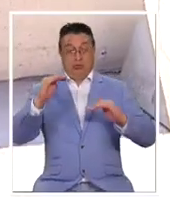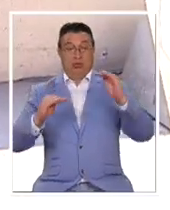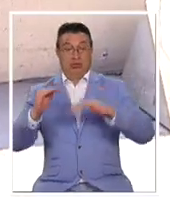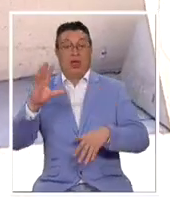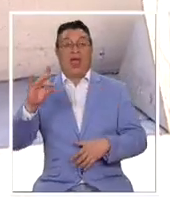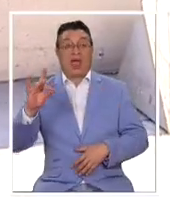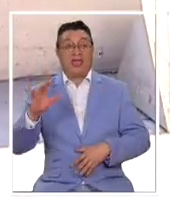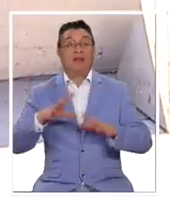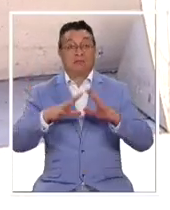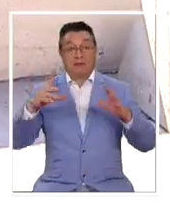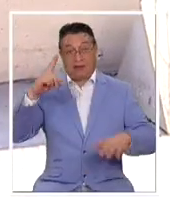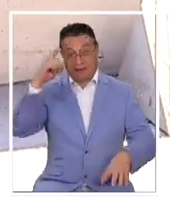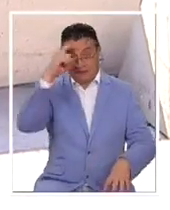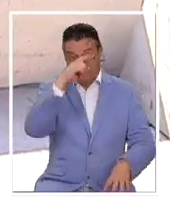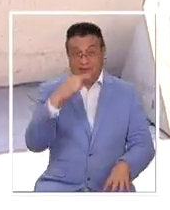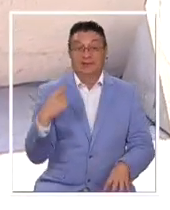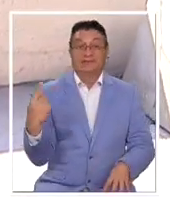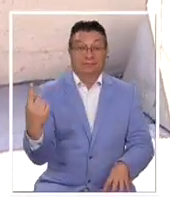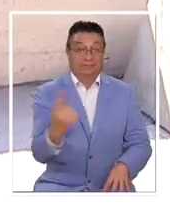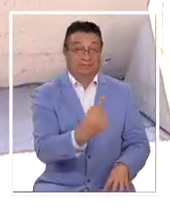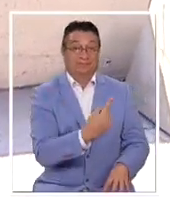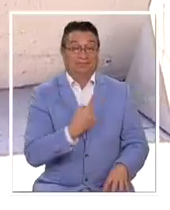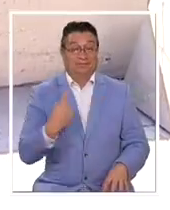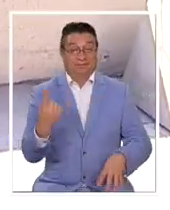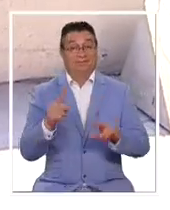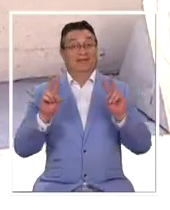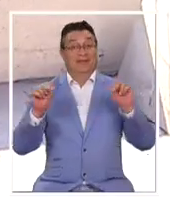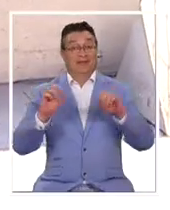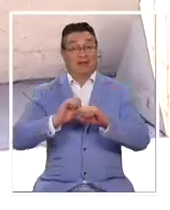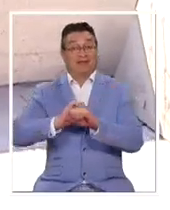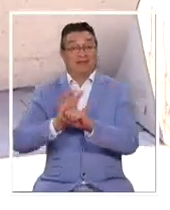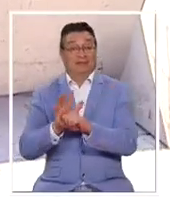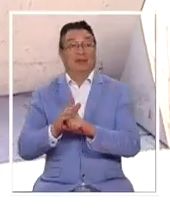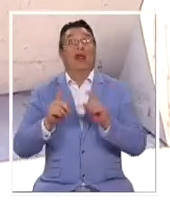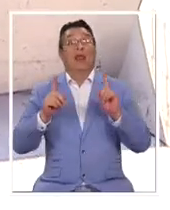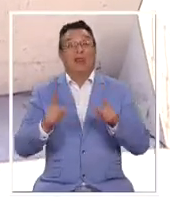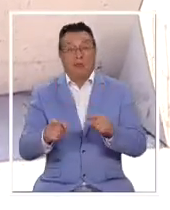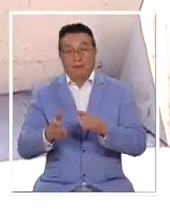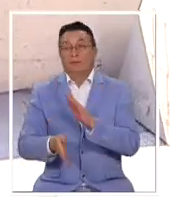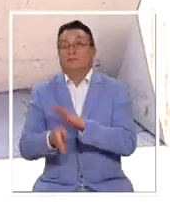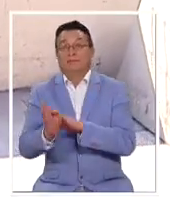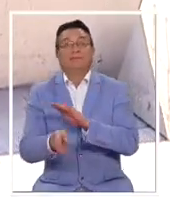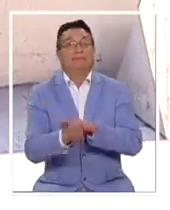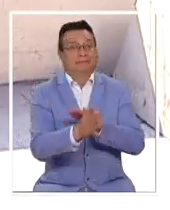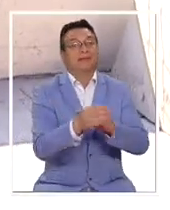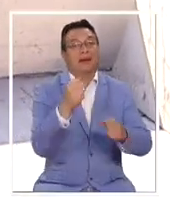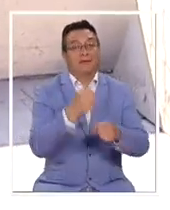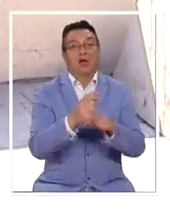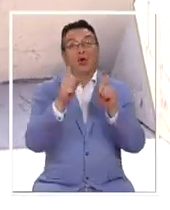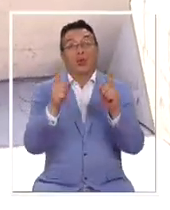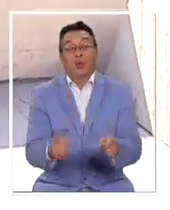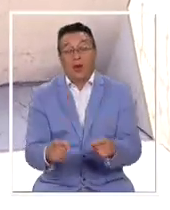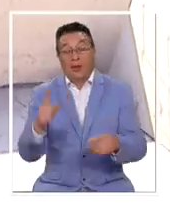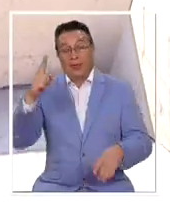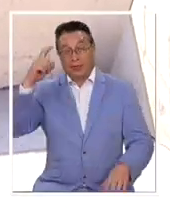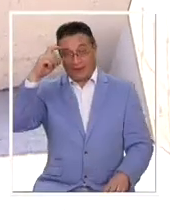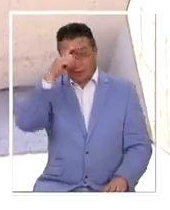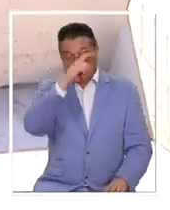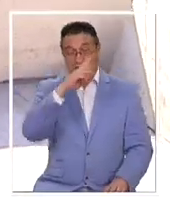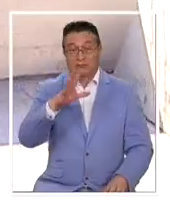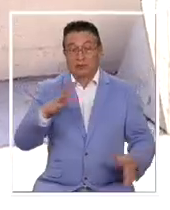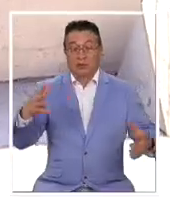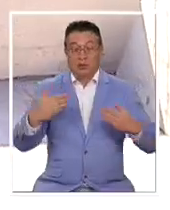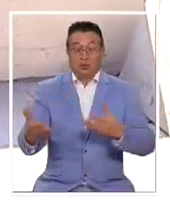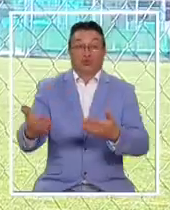de la edad que está más complicada con este tema. Y donde tenemos que salir a trabajar igual es complicado porque están